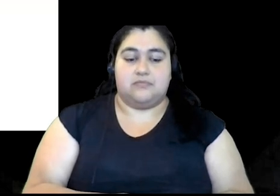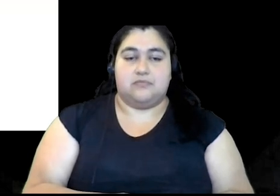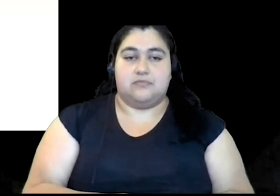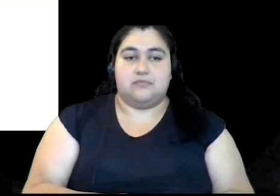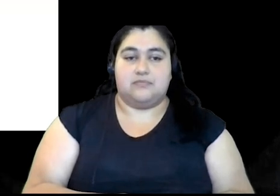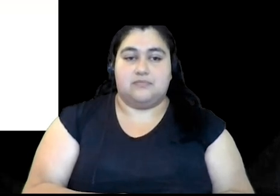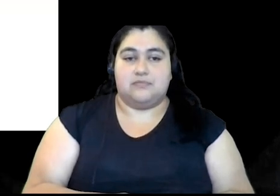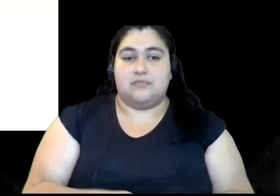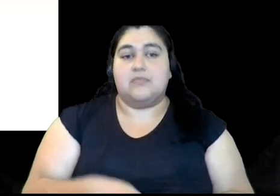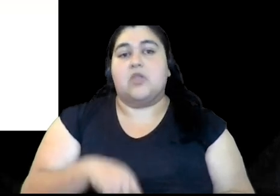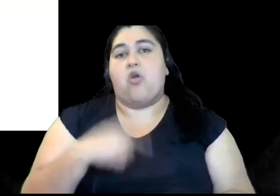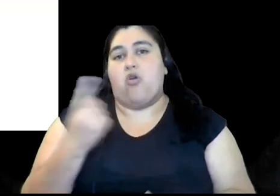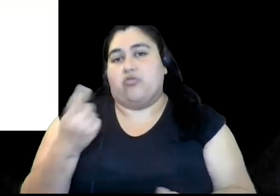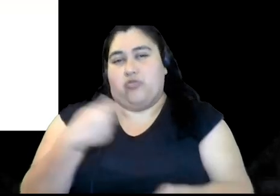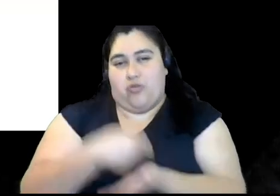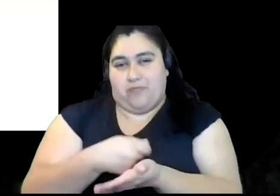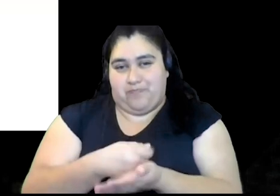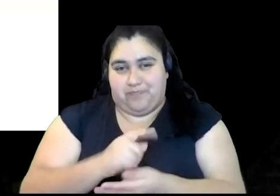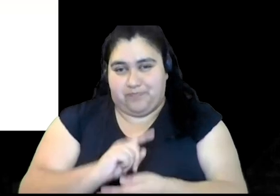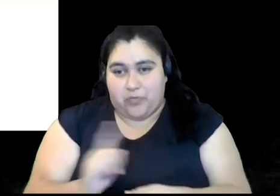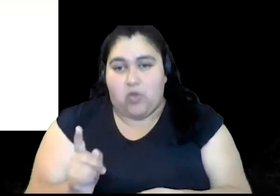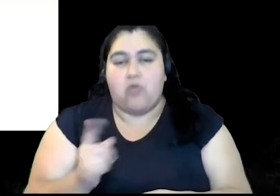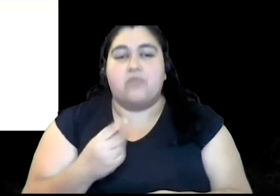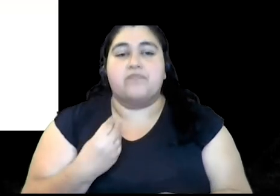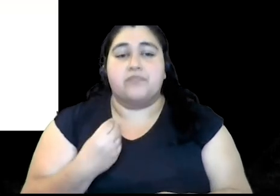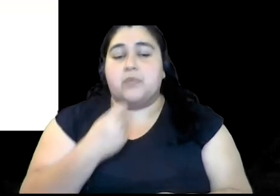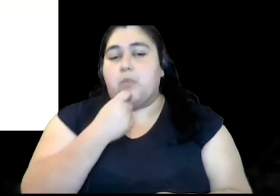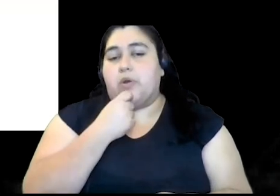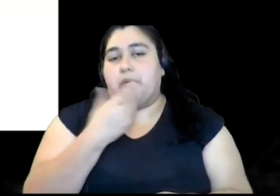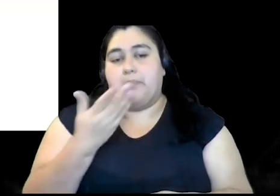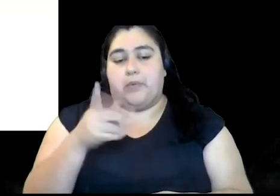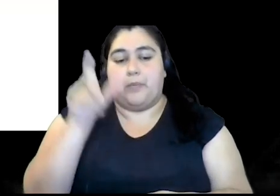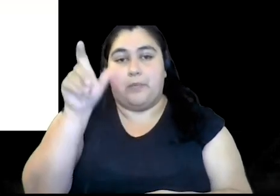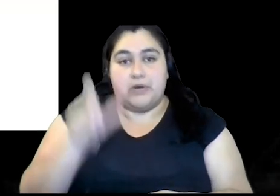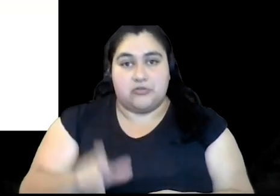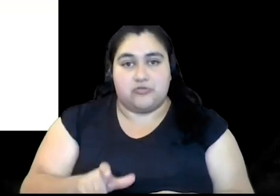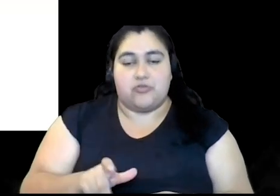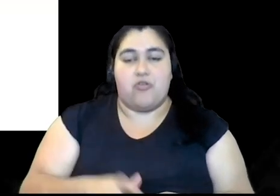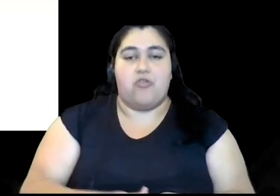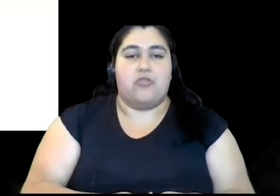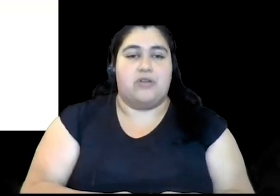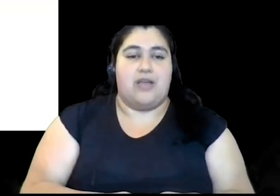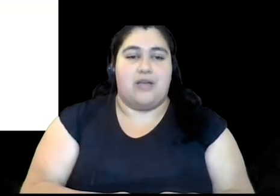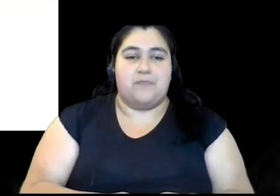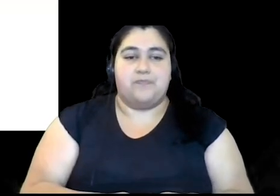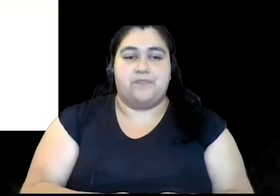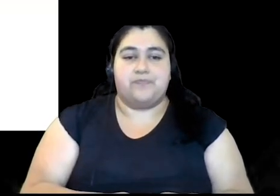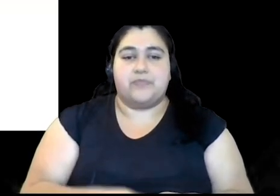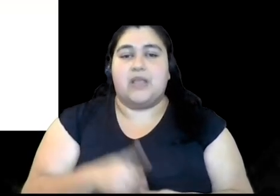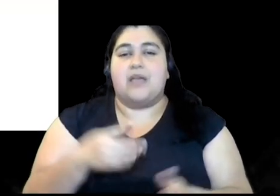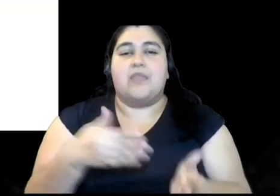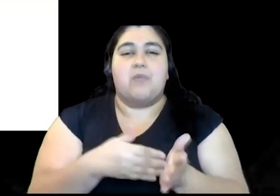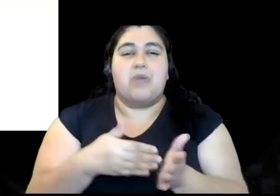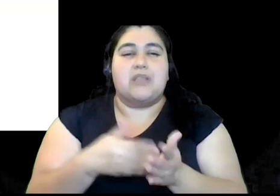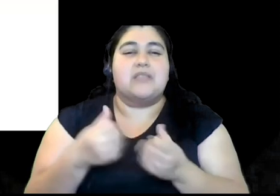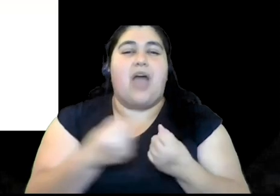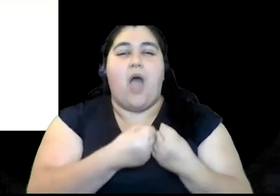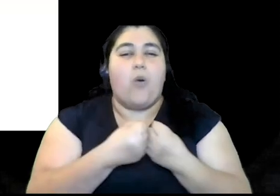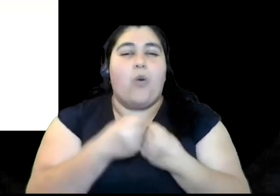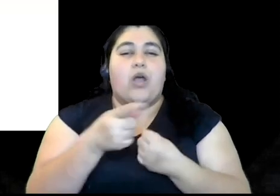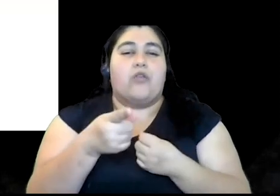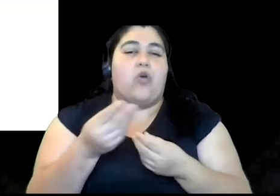Otra exención, si alguien hubiera percibido intereses por un acuerdo en